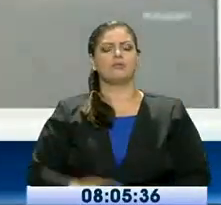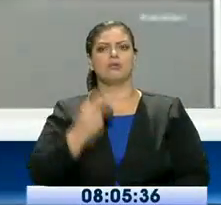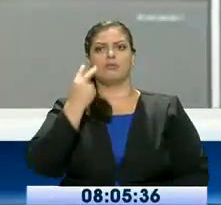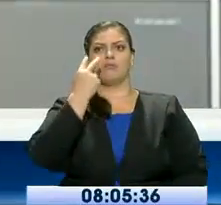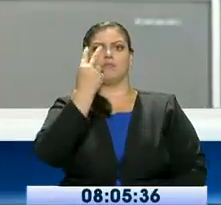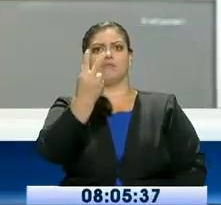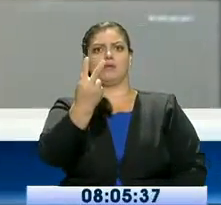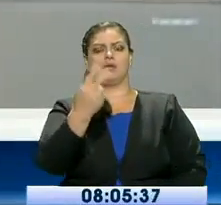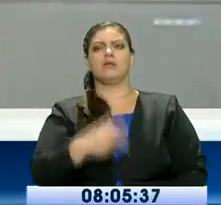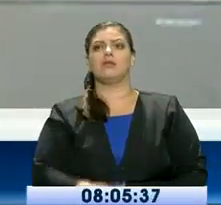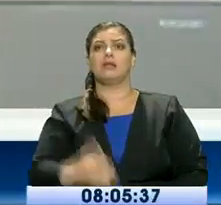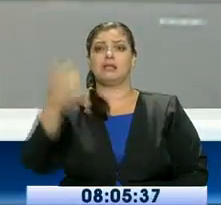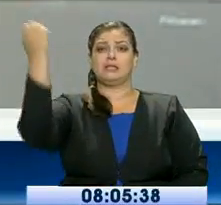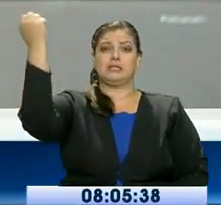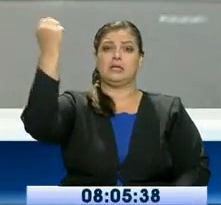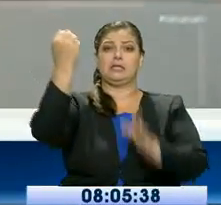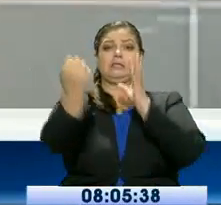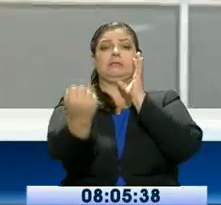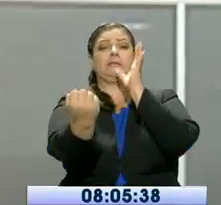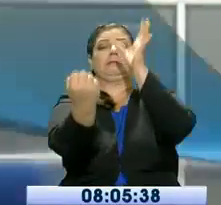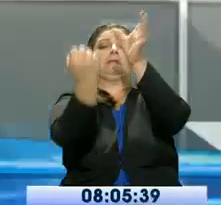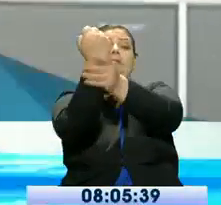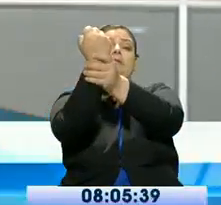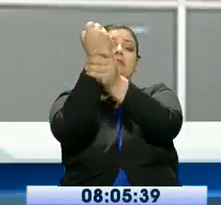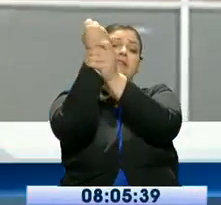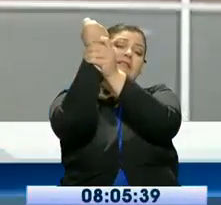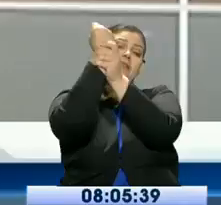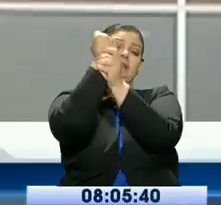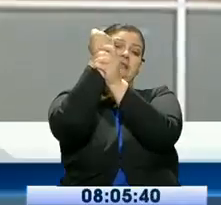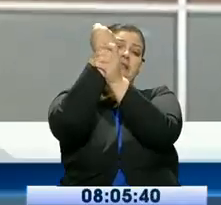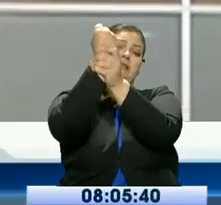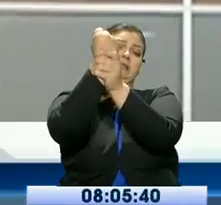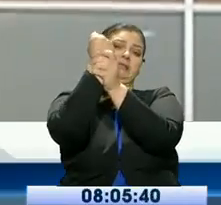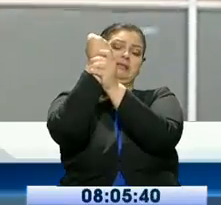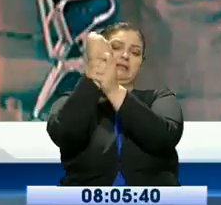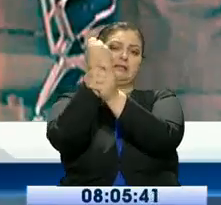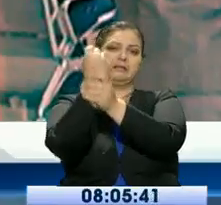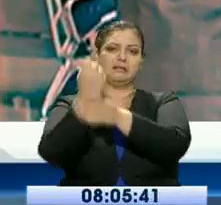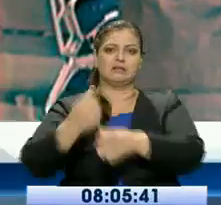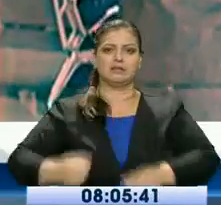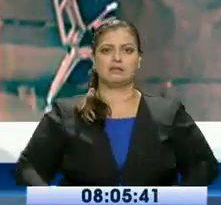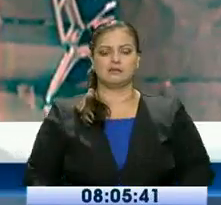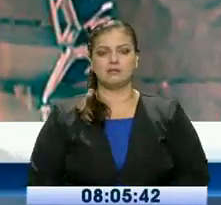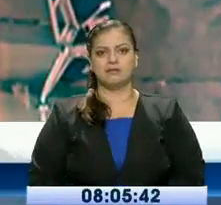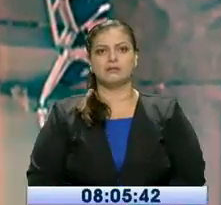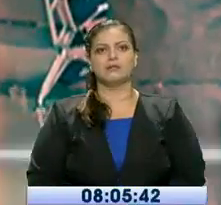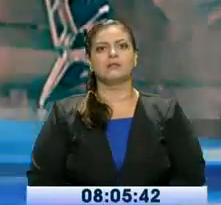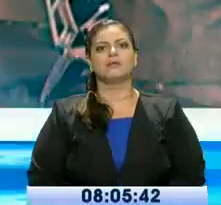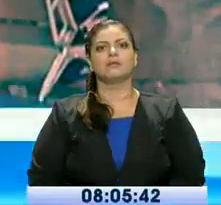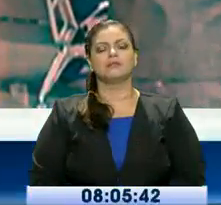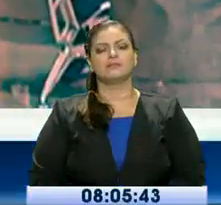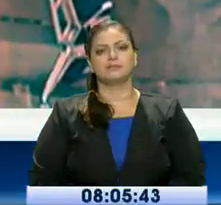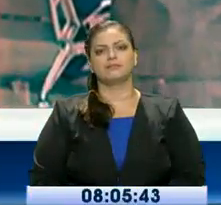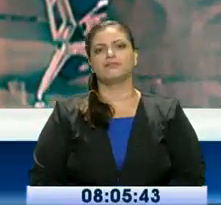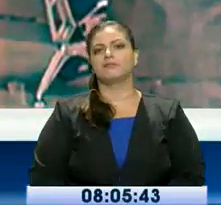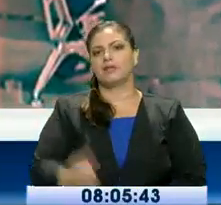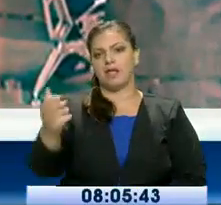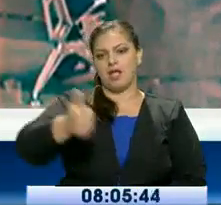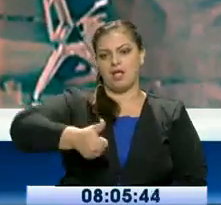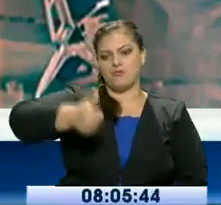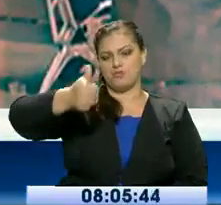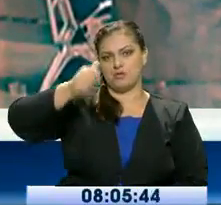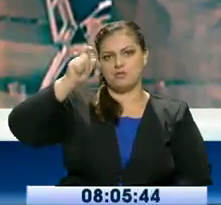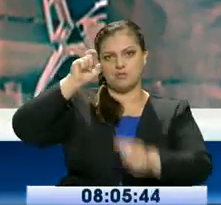cabeza que me da ese muchacho, estuve inconsciente como casi más de 20 minutos. Presentaron la denuncia, pero acá se enteraron que también habían